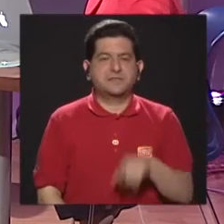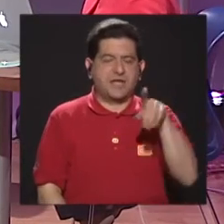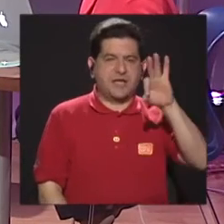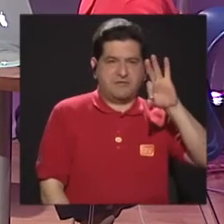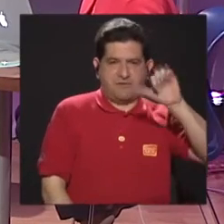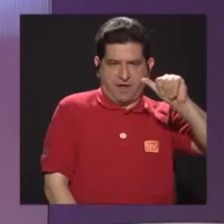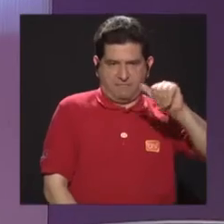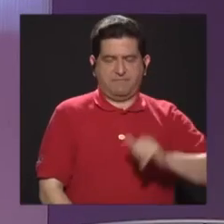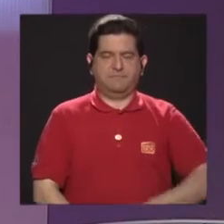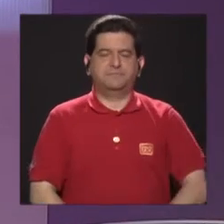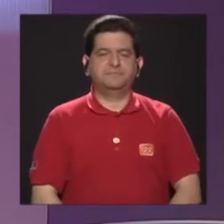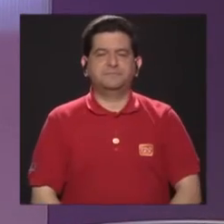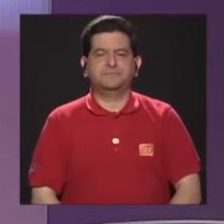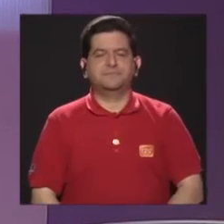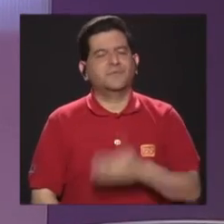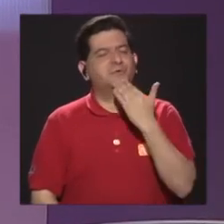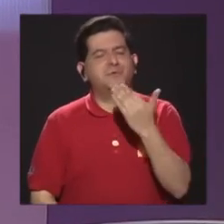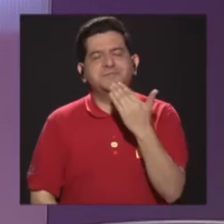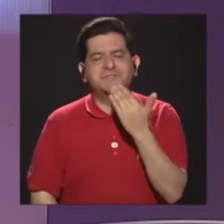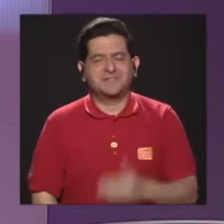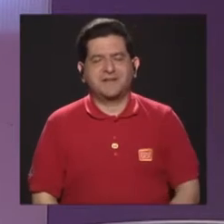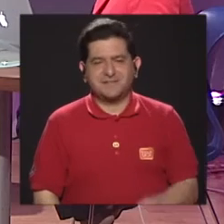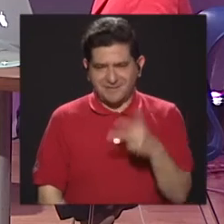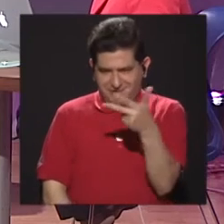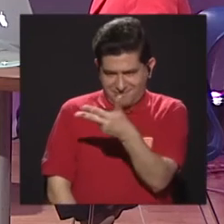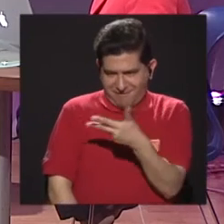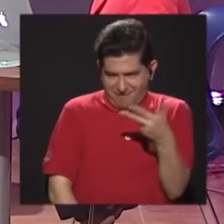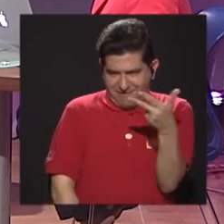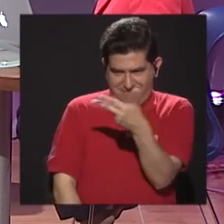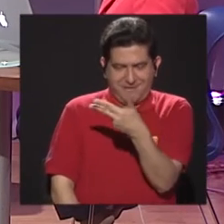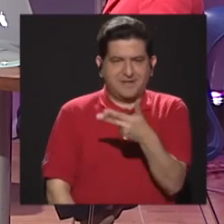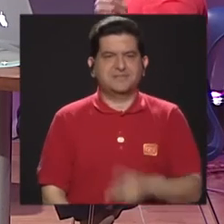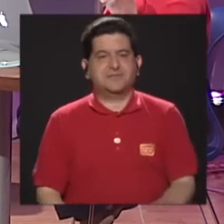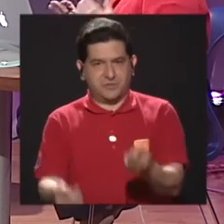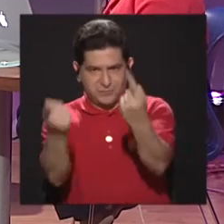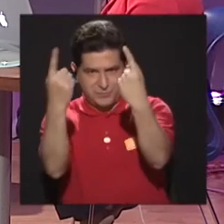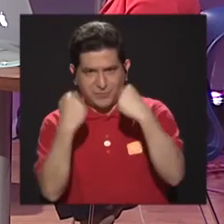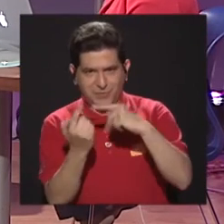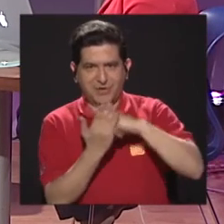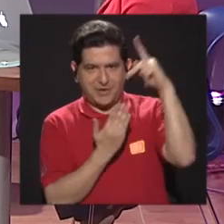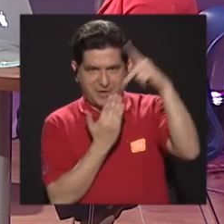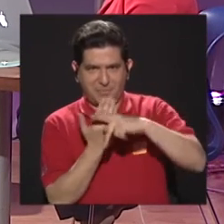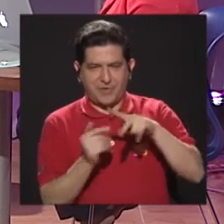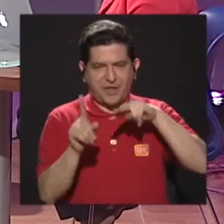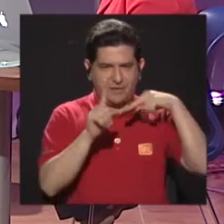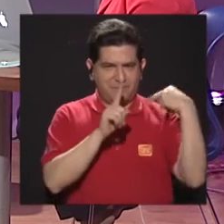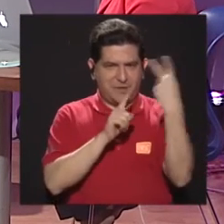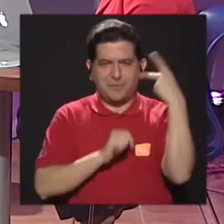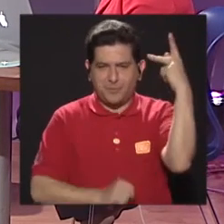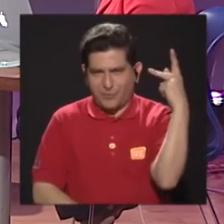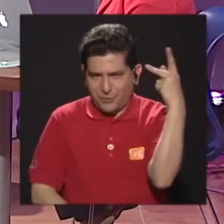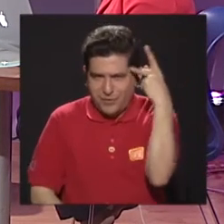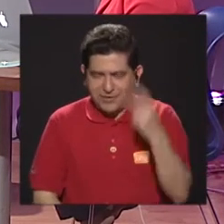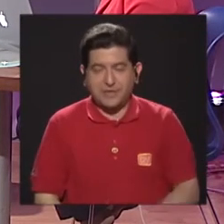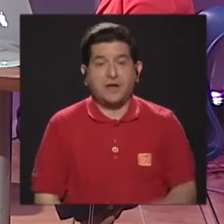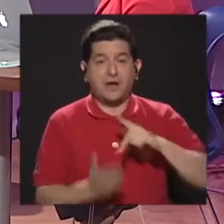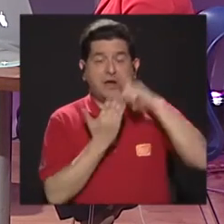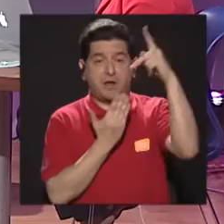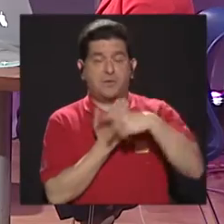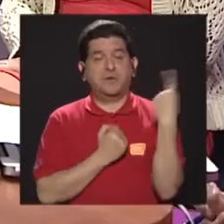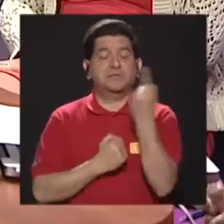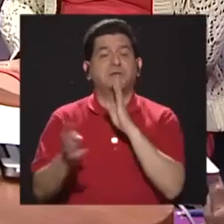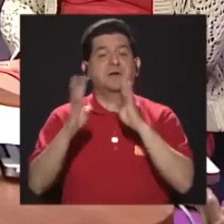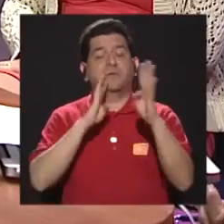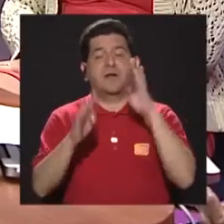Frente Amplio. Muchas gracias, Carolina, Nilsen y Rocío, por estar aquí en Miradas Políticas, programa del que siempre hablamos